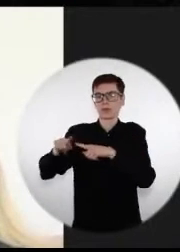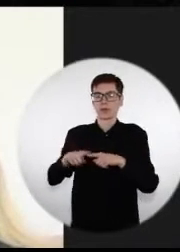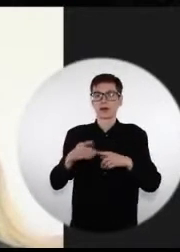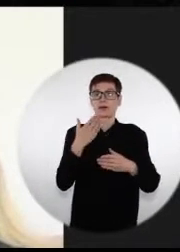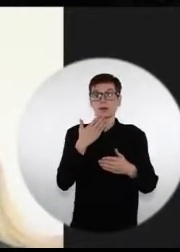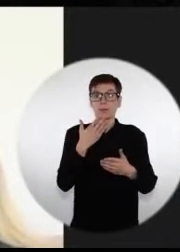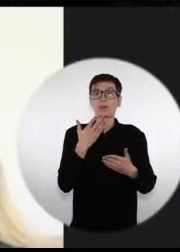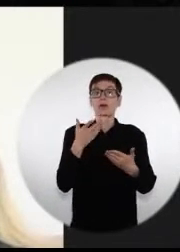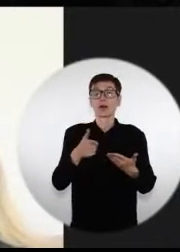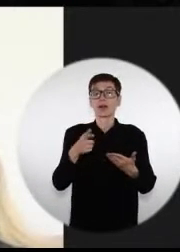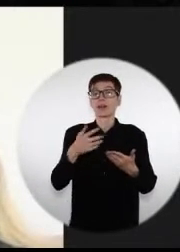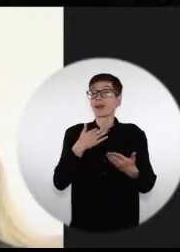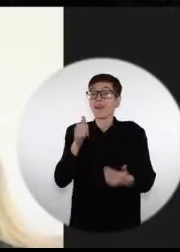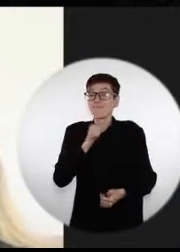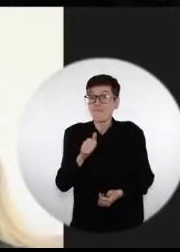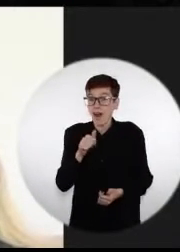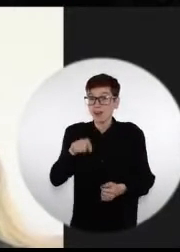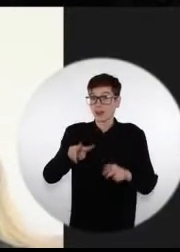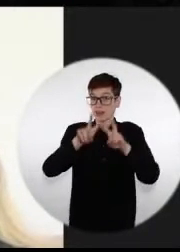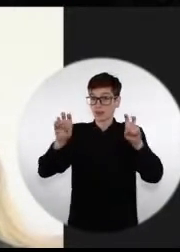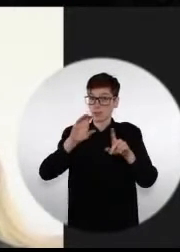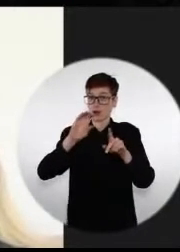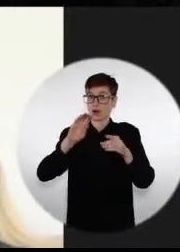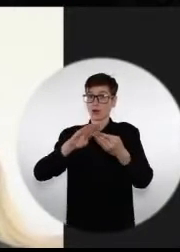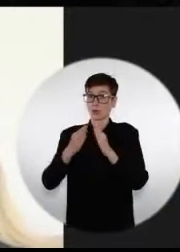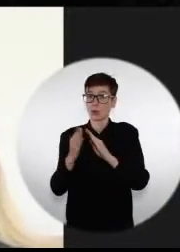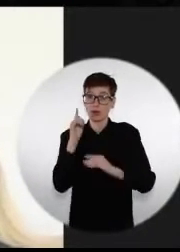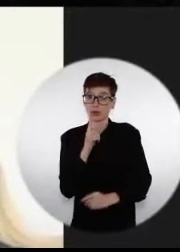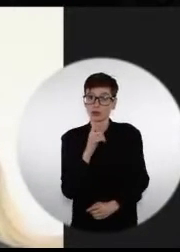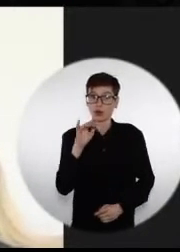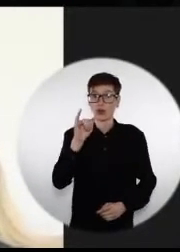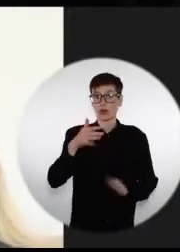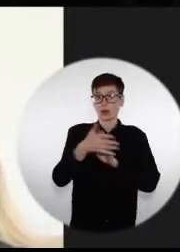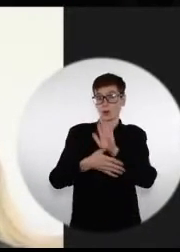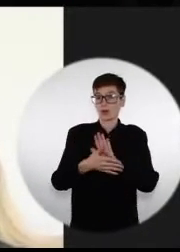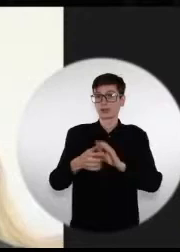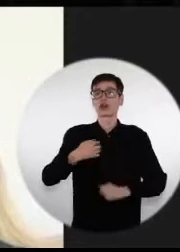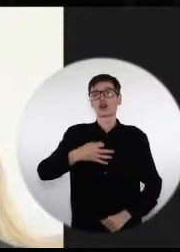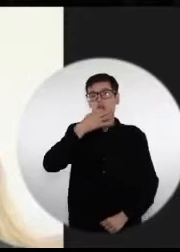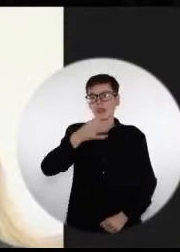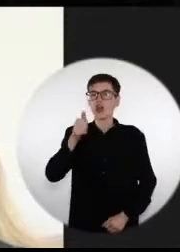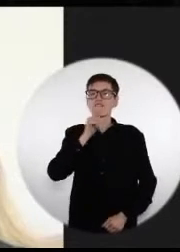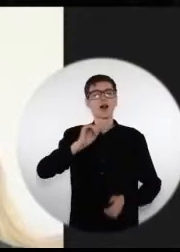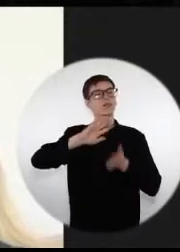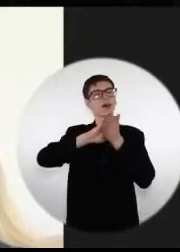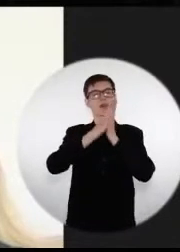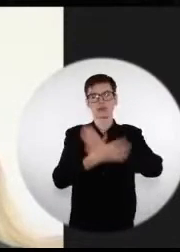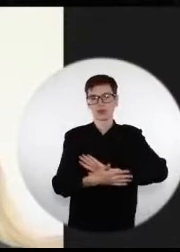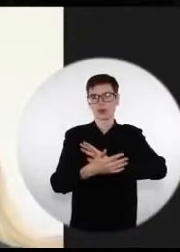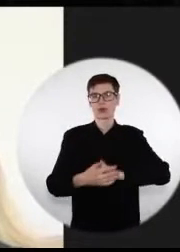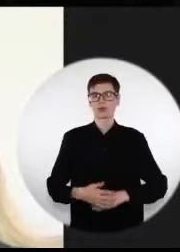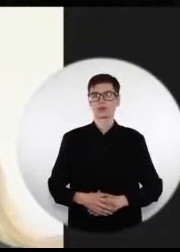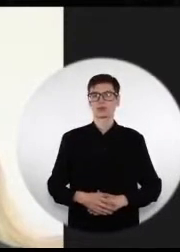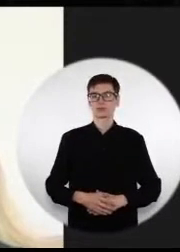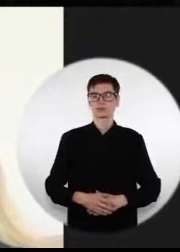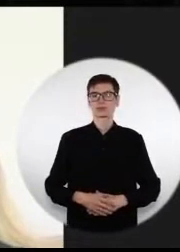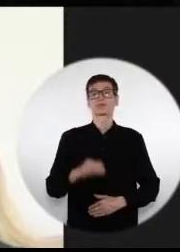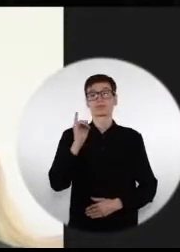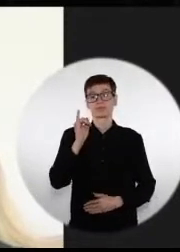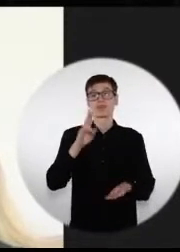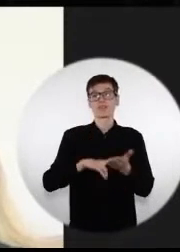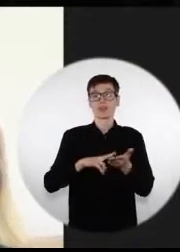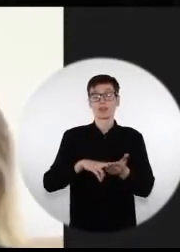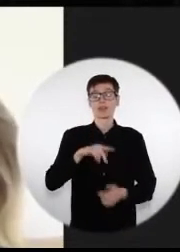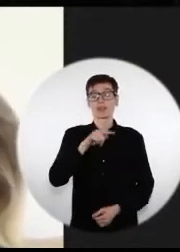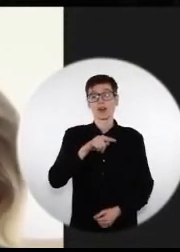tu proyecto lo suma y lo multiplica no se siente pregunta que falta en este ámbito de la comunidad sorda y la